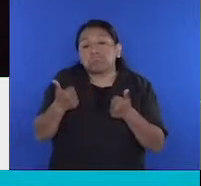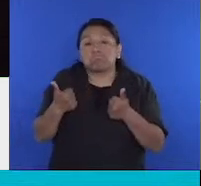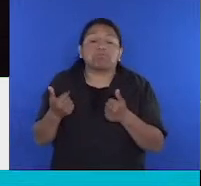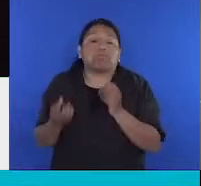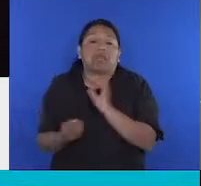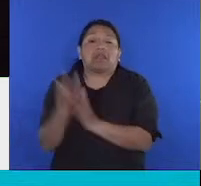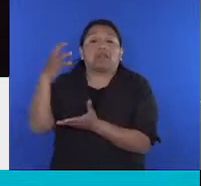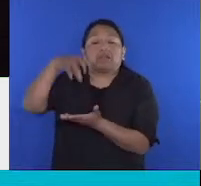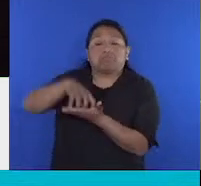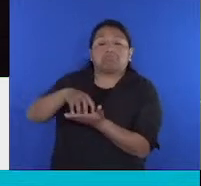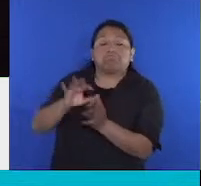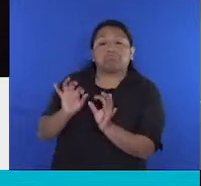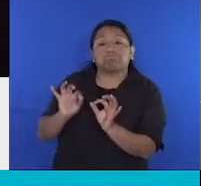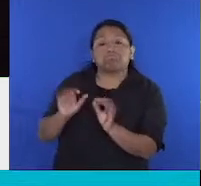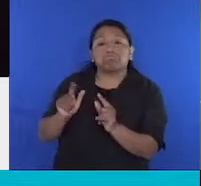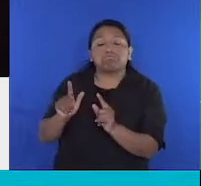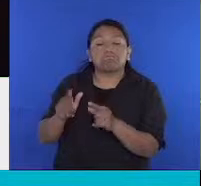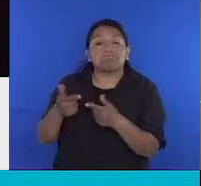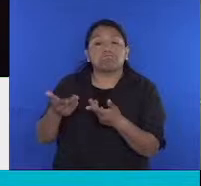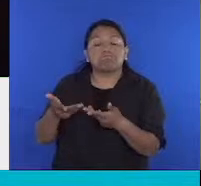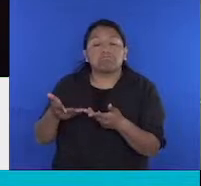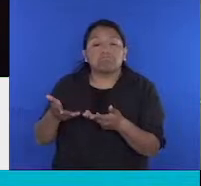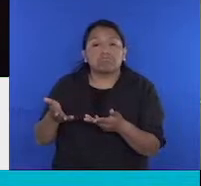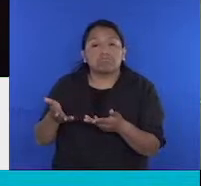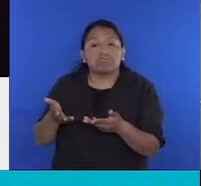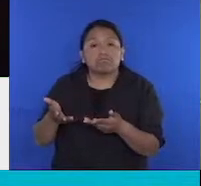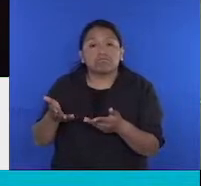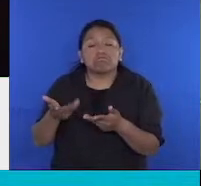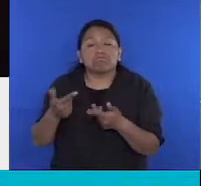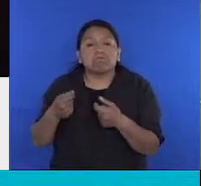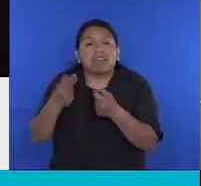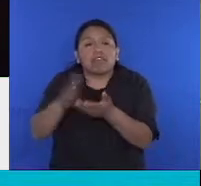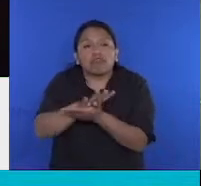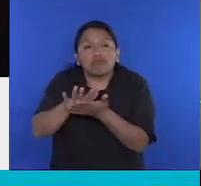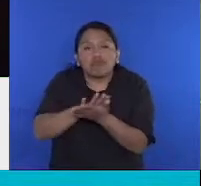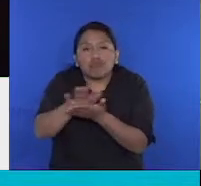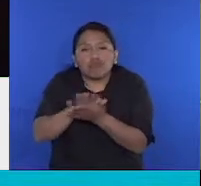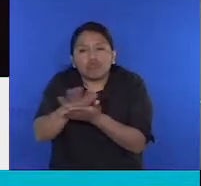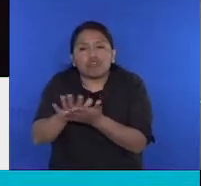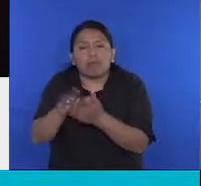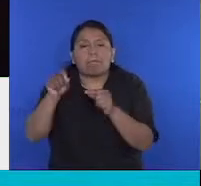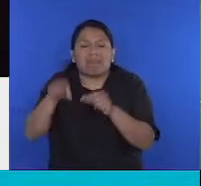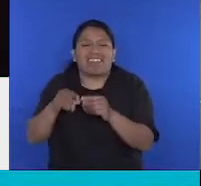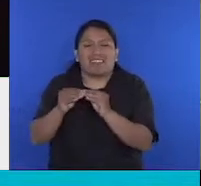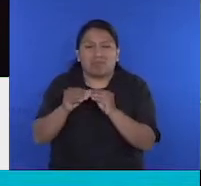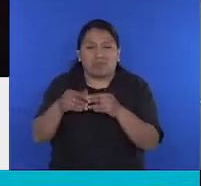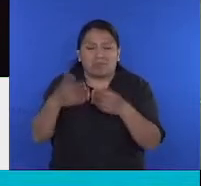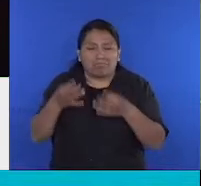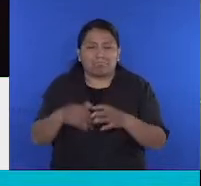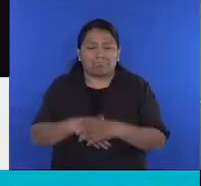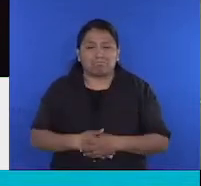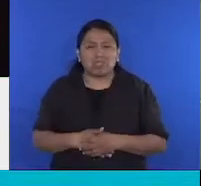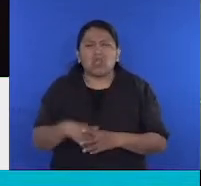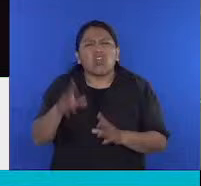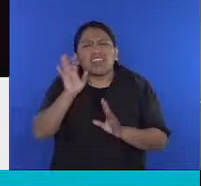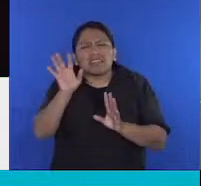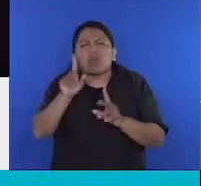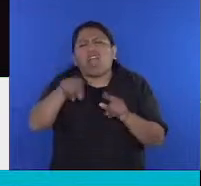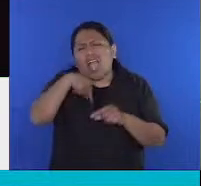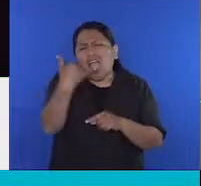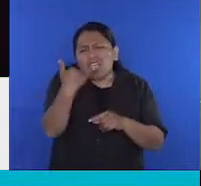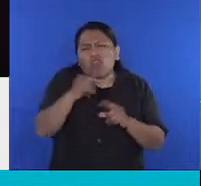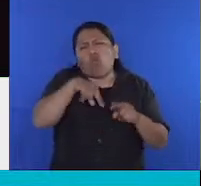genere una solución para esta problemática concreta. No desconocemos que hay otros problemas en el sistema de salud de la provincia de Buenos